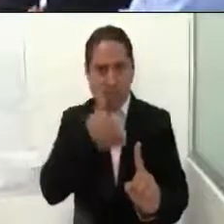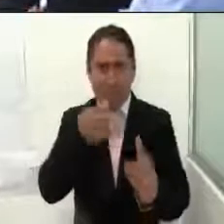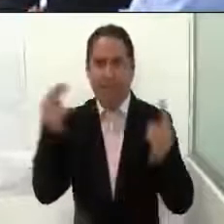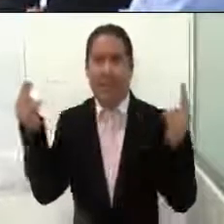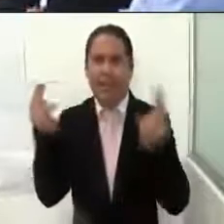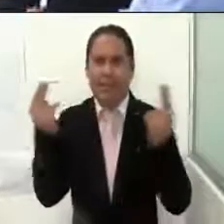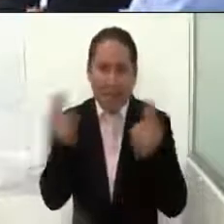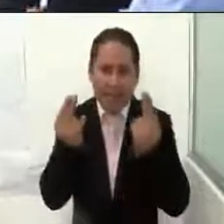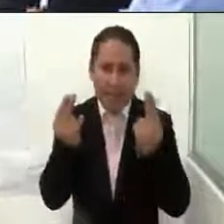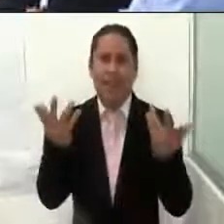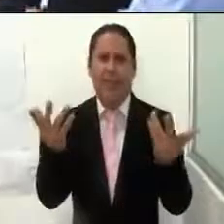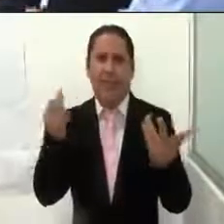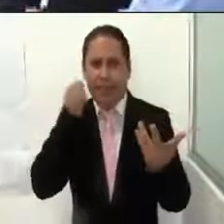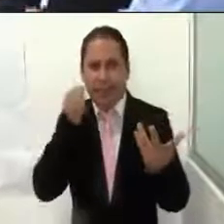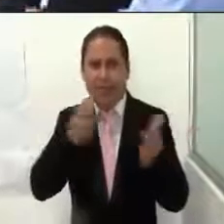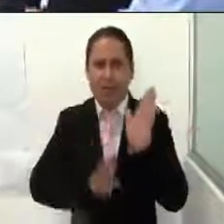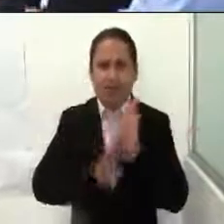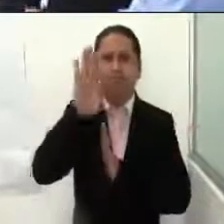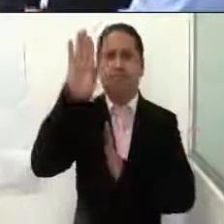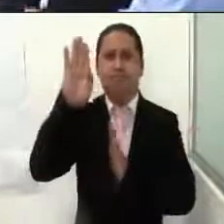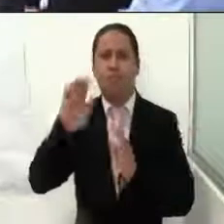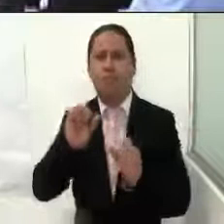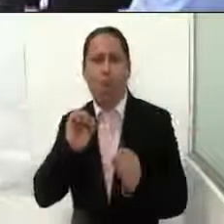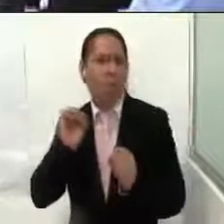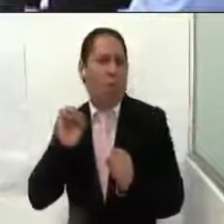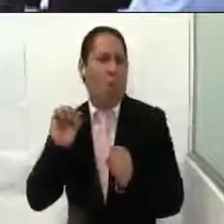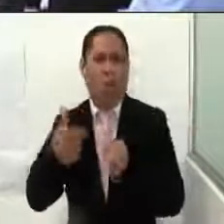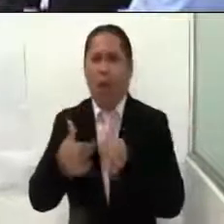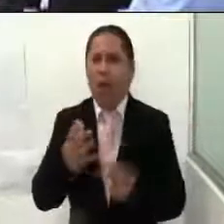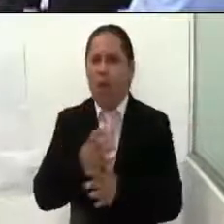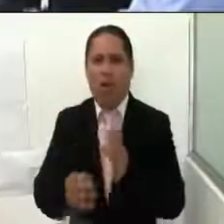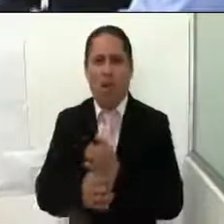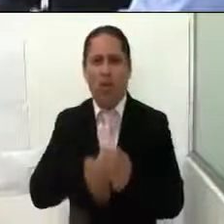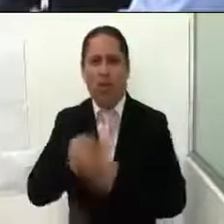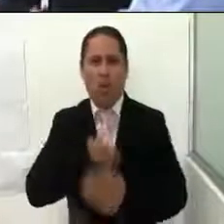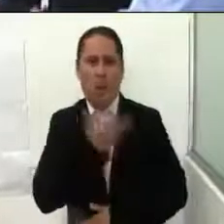aspiraciones y demandas de la sociedad